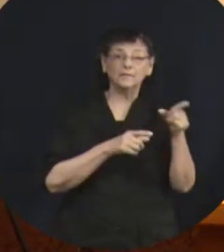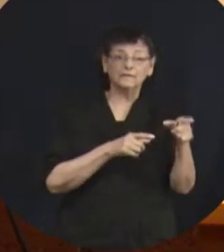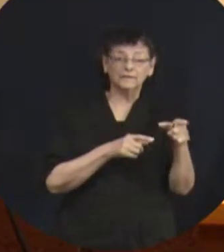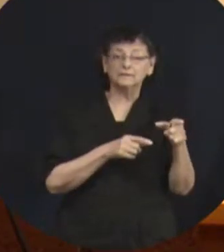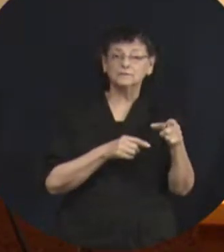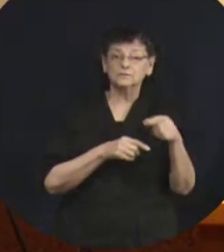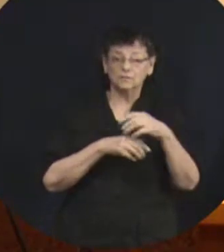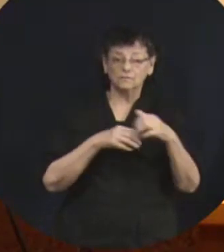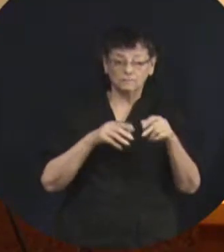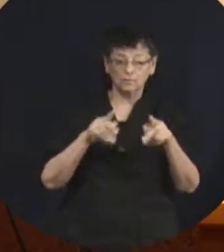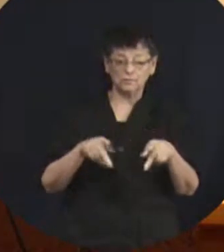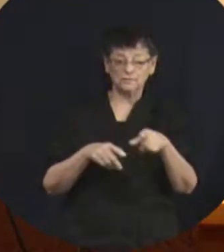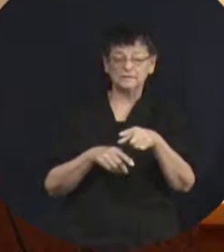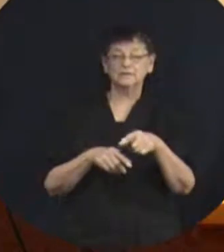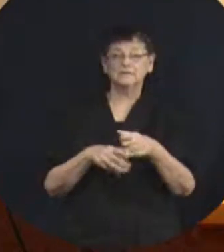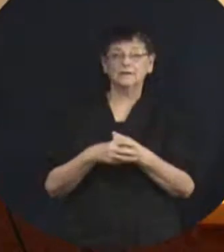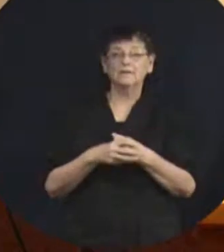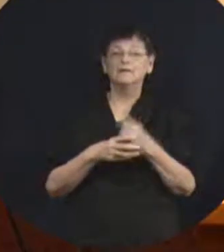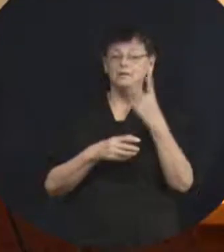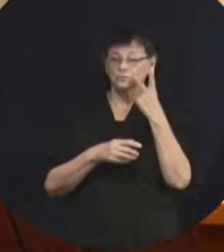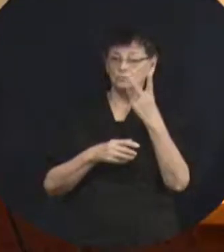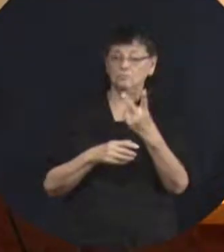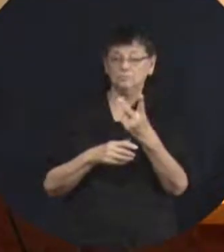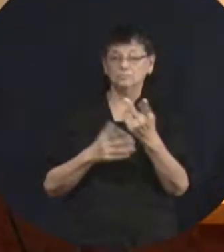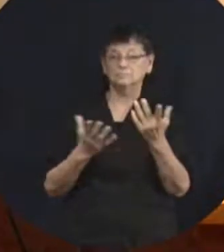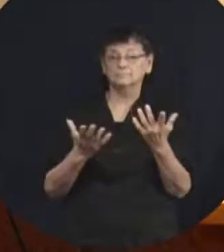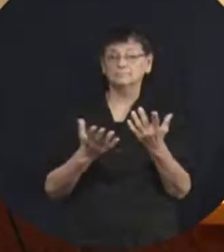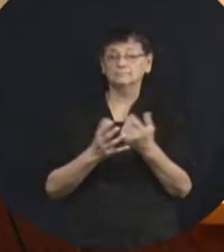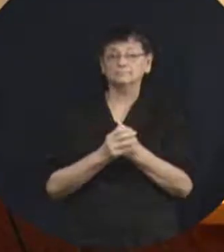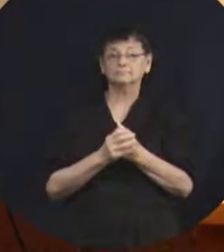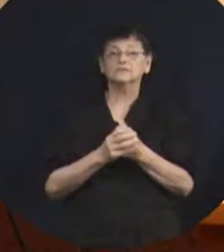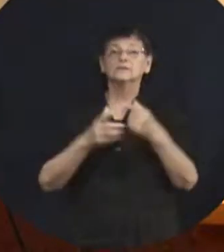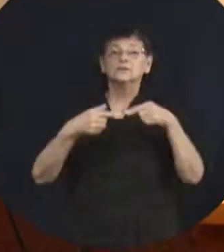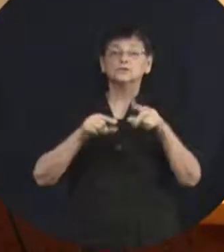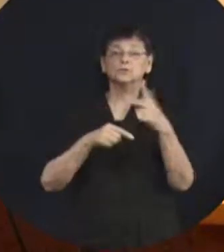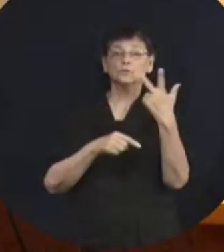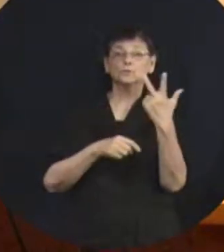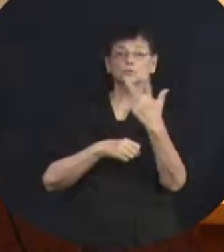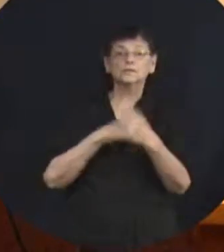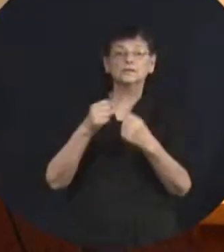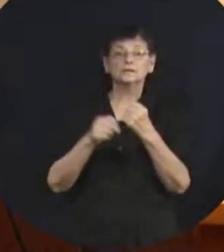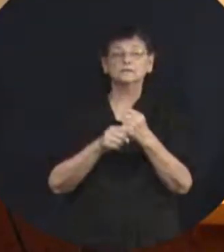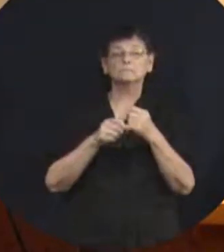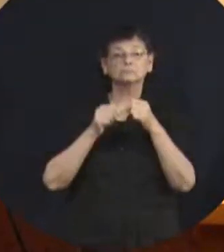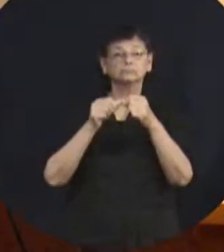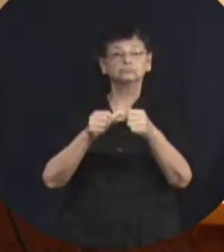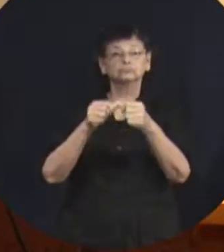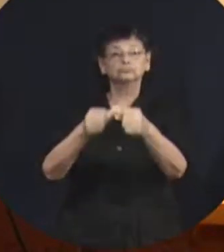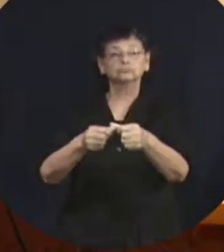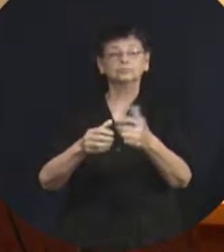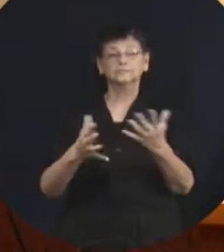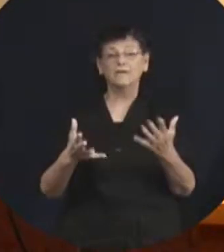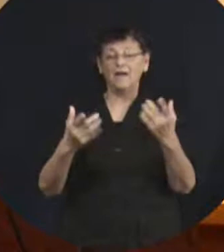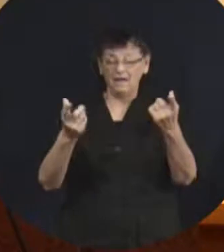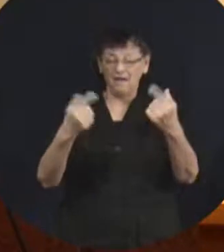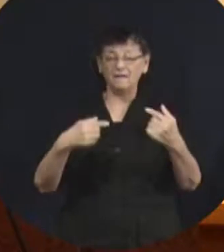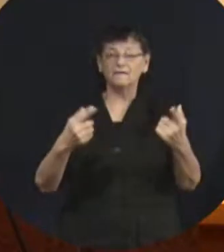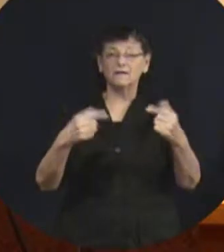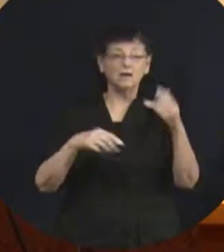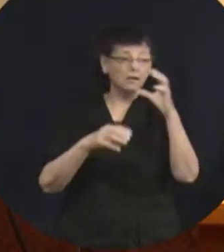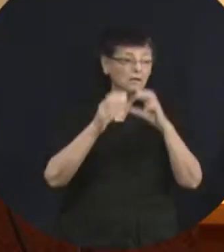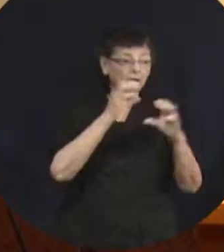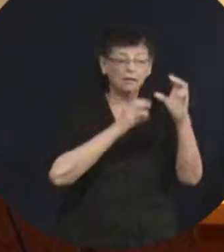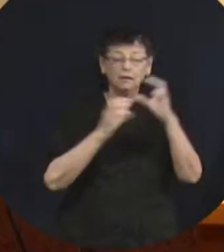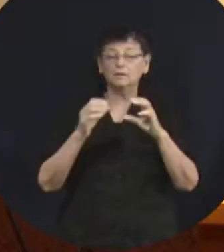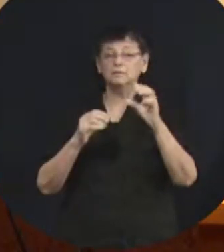al viñador, «Mira, durante 3 años seguidos he venido a